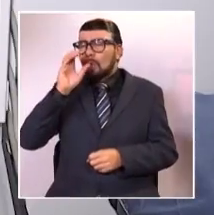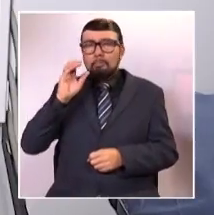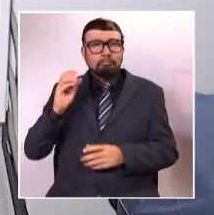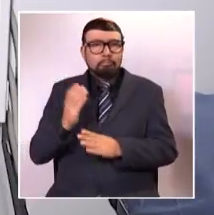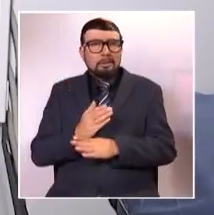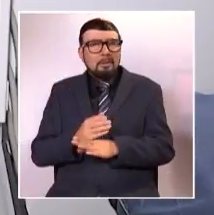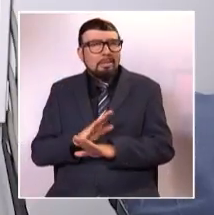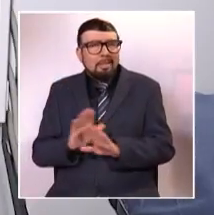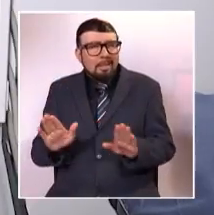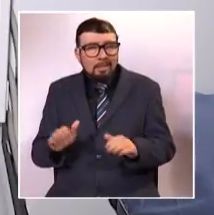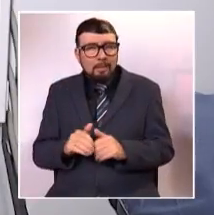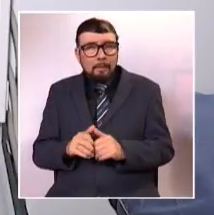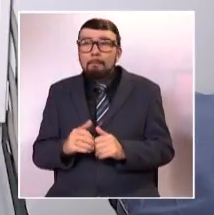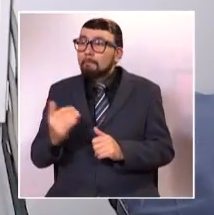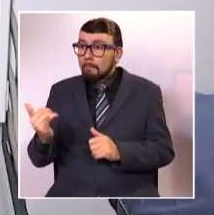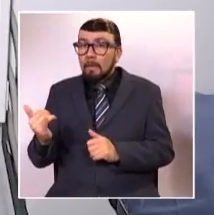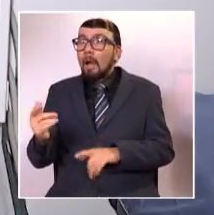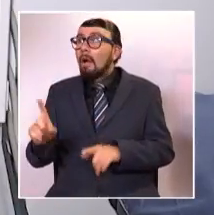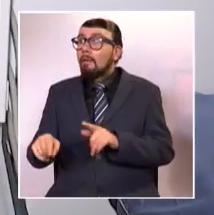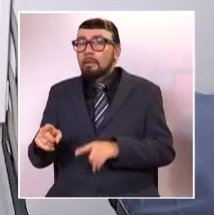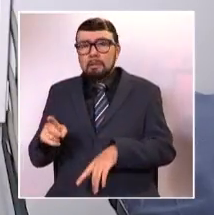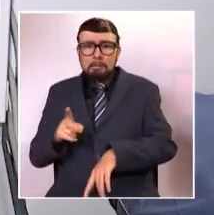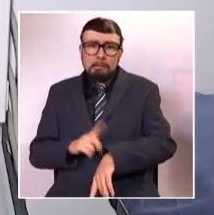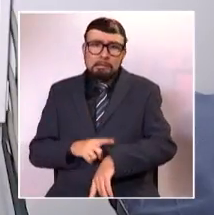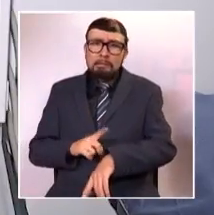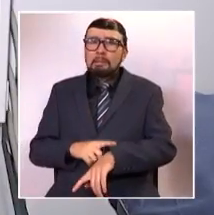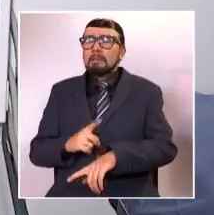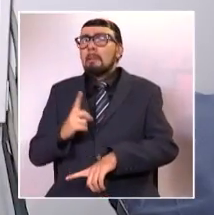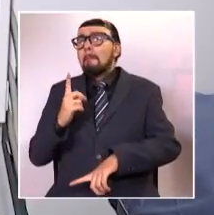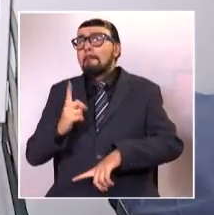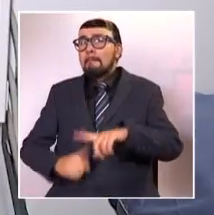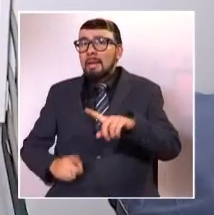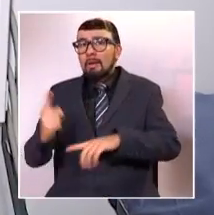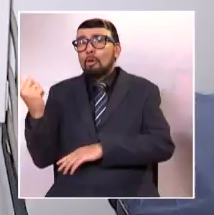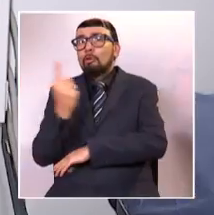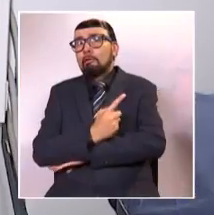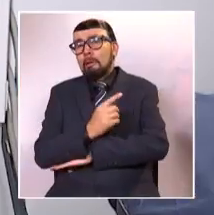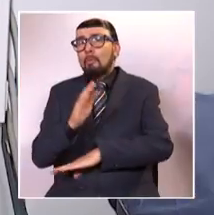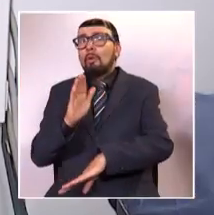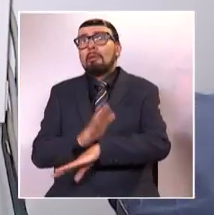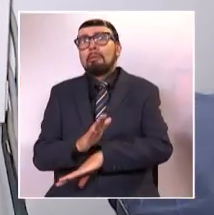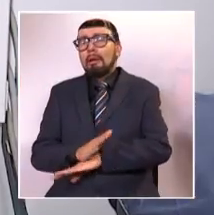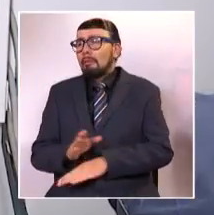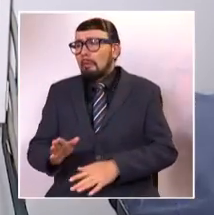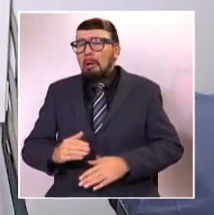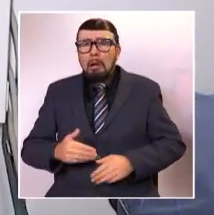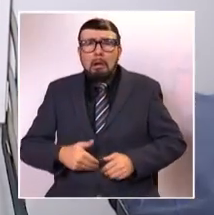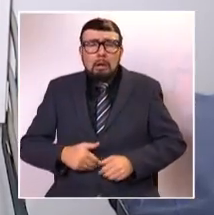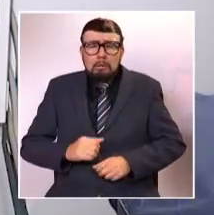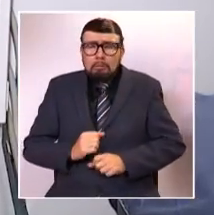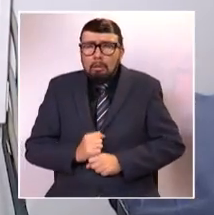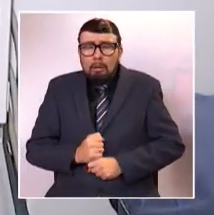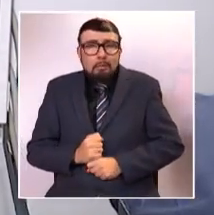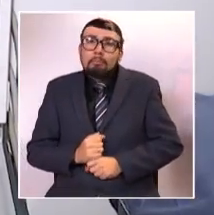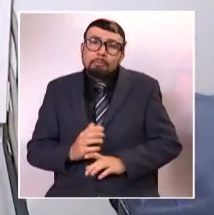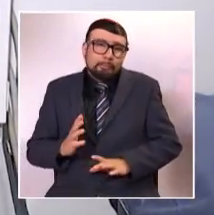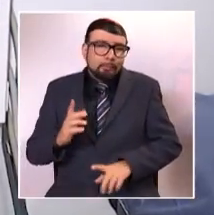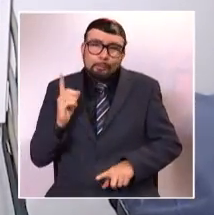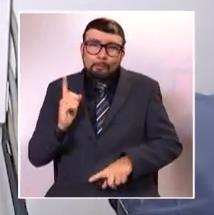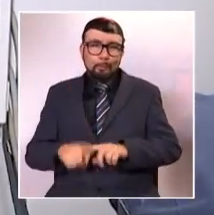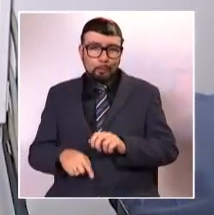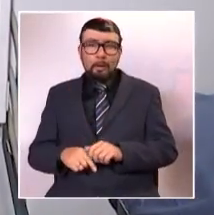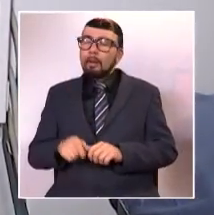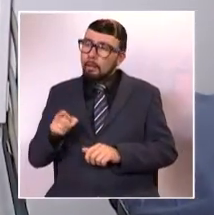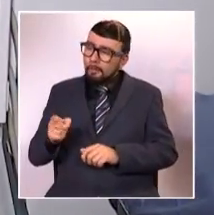veces el paciente está citado un poquito hacia mediodía o en horas de la tarde, entonces tenemos que, digamos, elaborarle